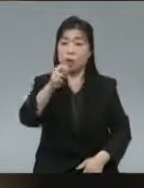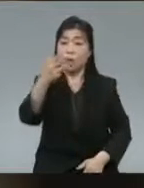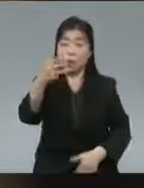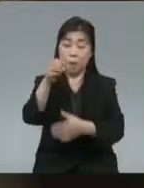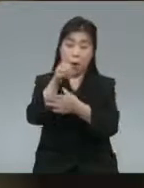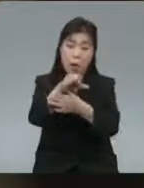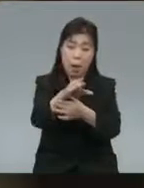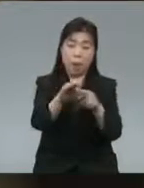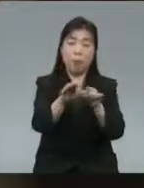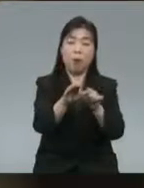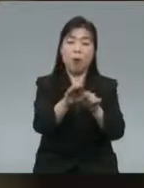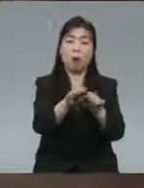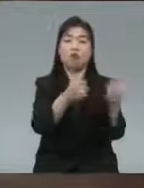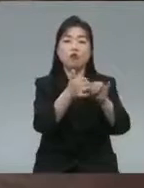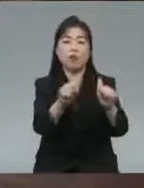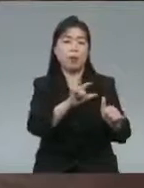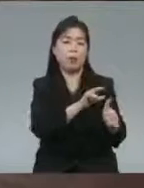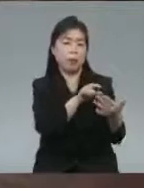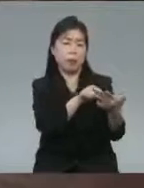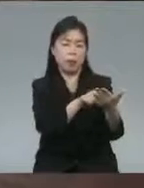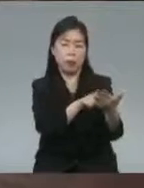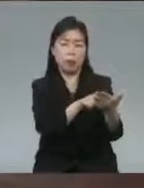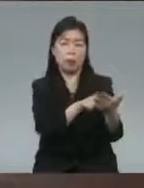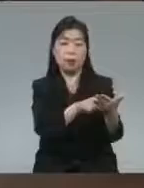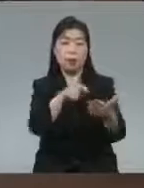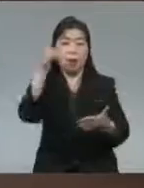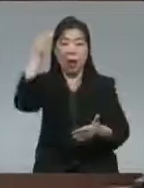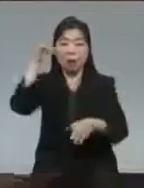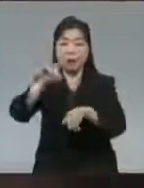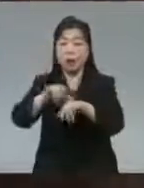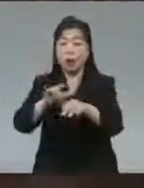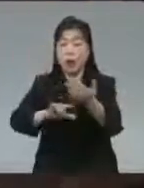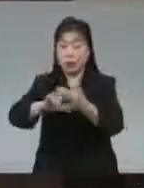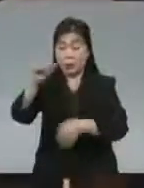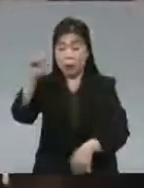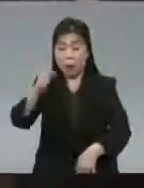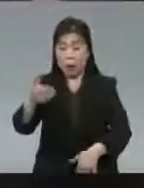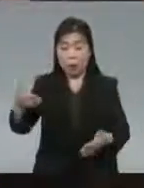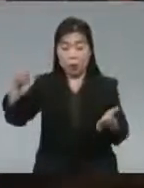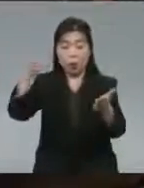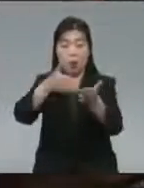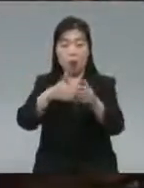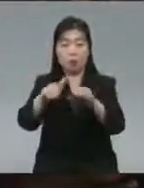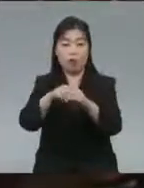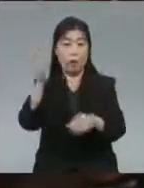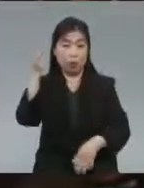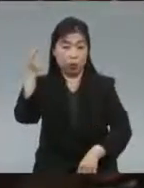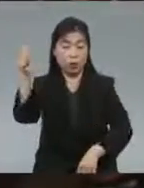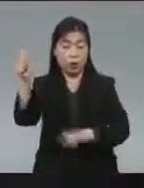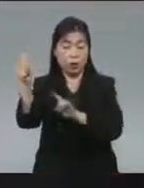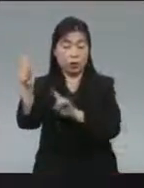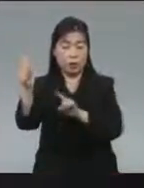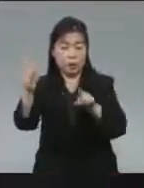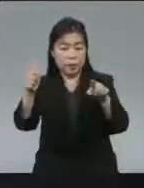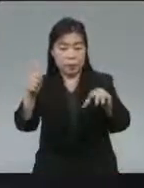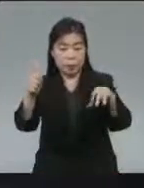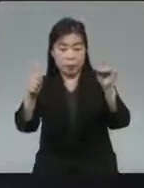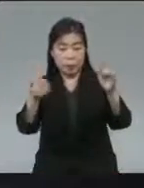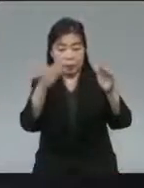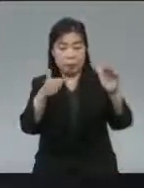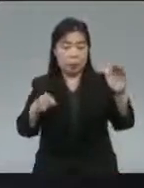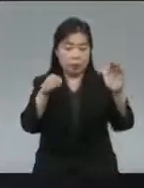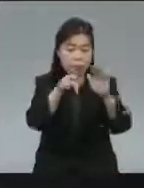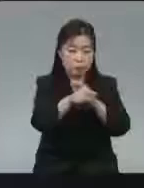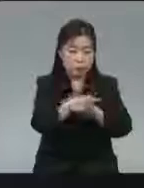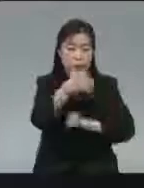hicieron una ofrenda de flores y guardaron un minuto de silencio vestidos de negro y acompañados del vice primer ministro y ministro de finanzas